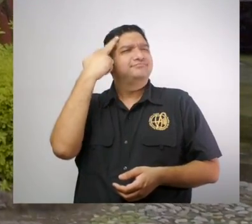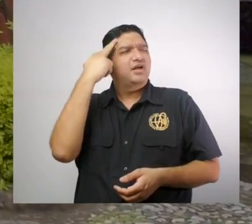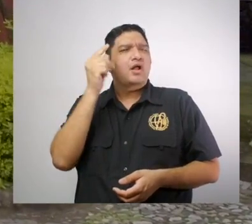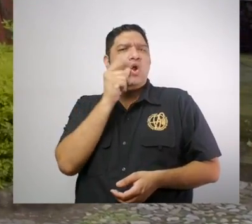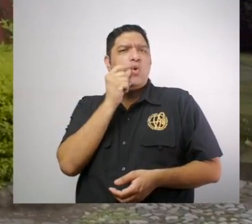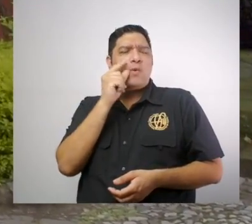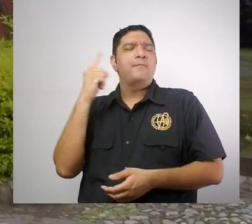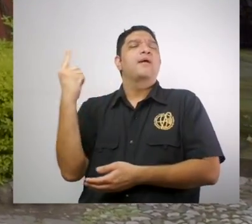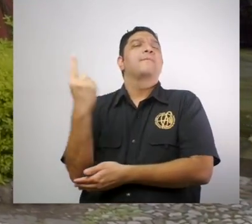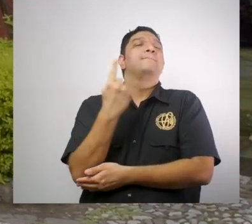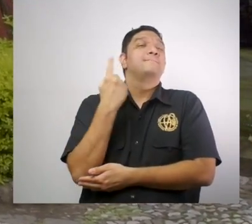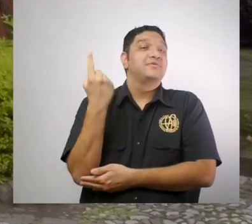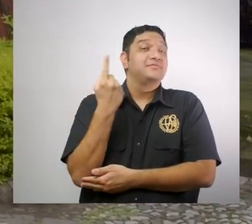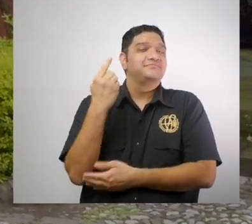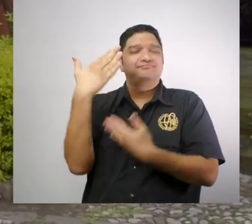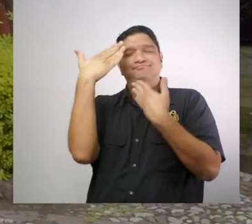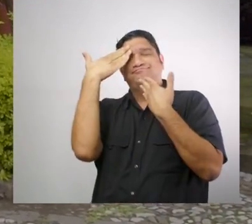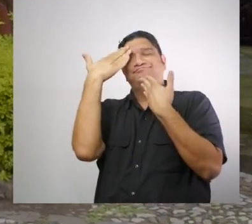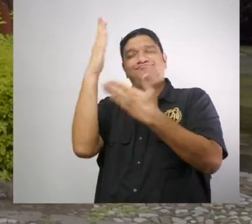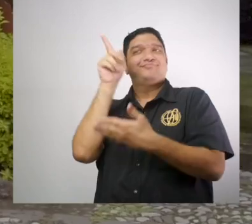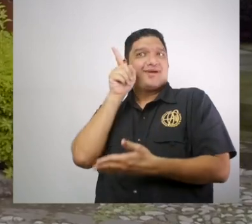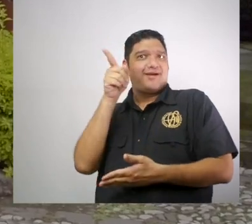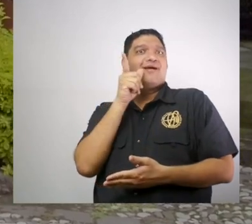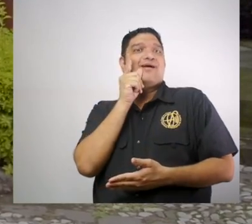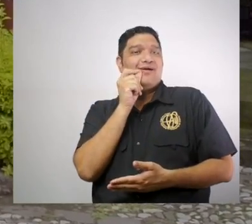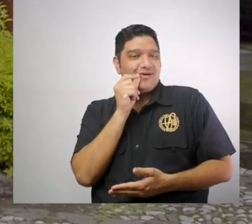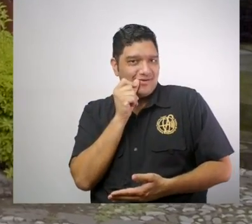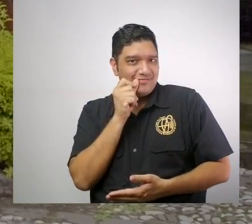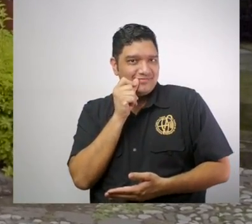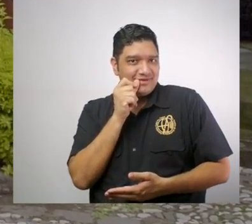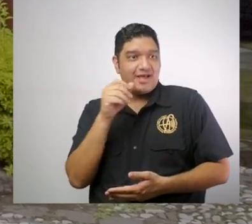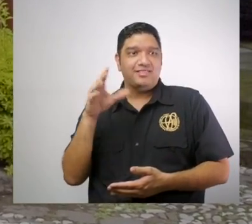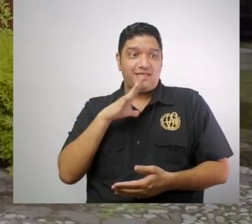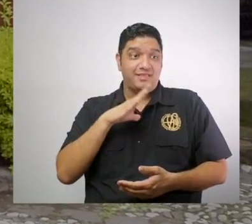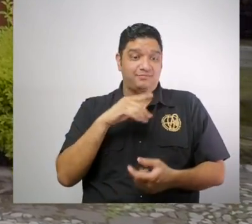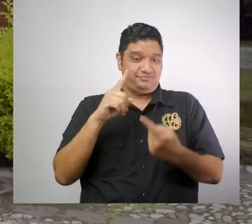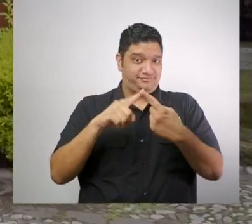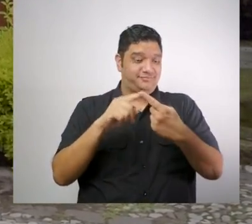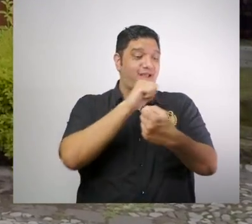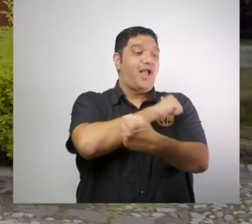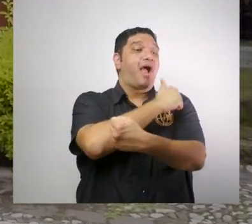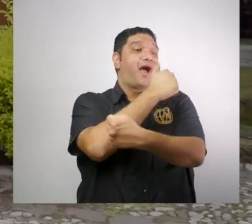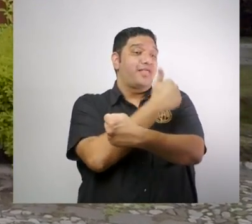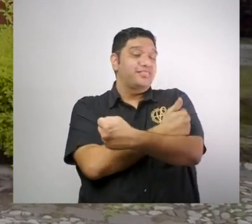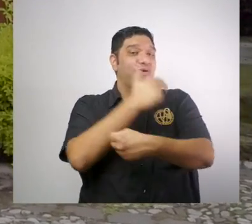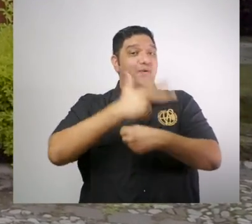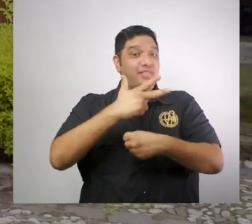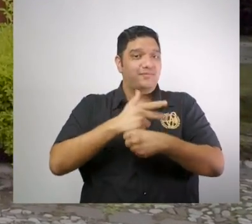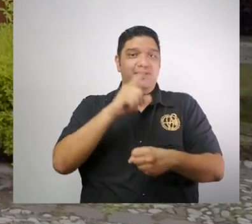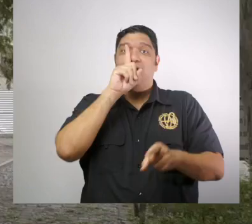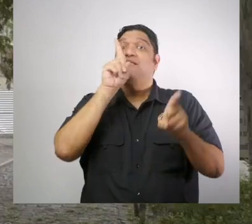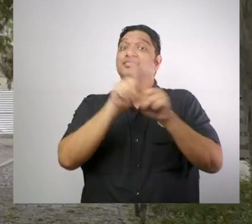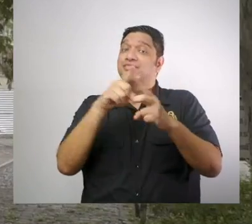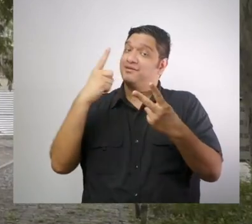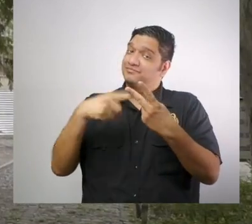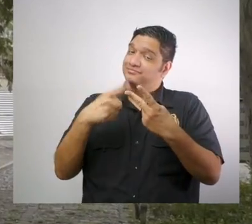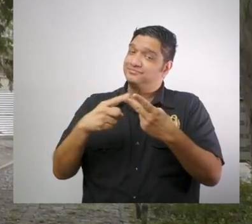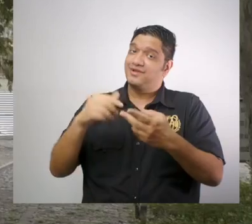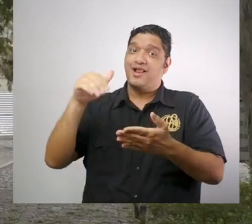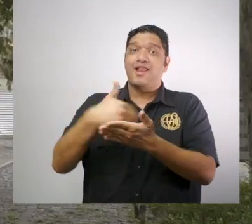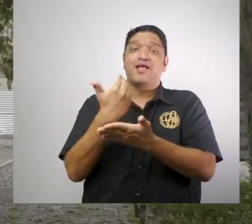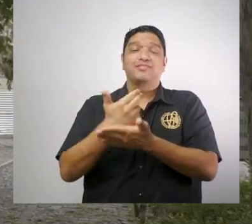de Mayorga, porque gracias a él existe la antigua Guatemala y la nueva Guatemala.